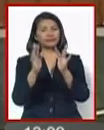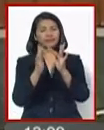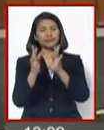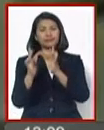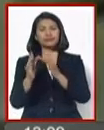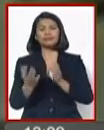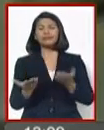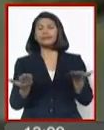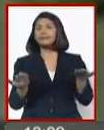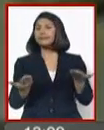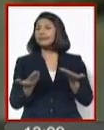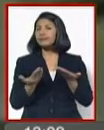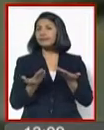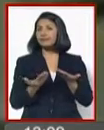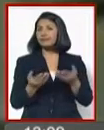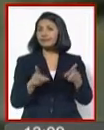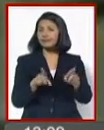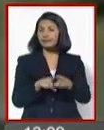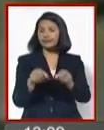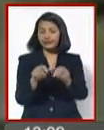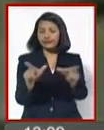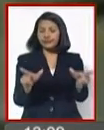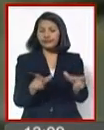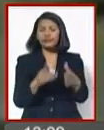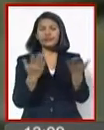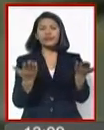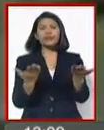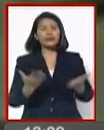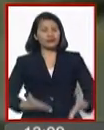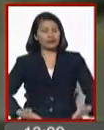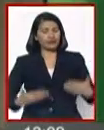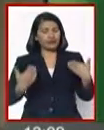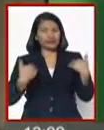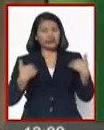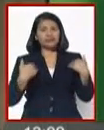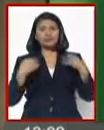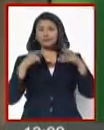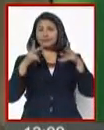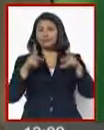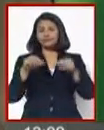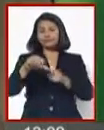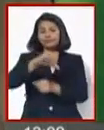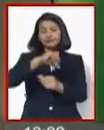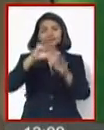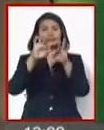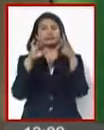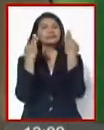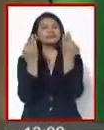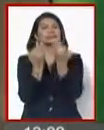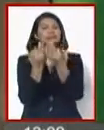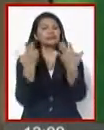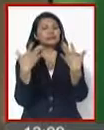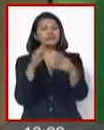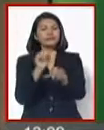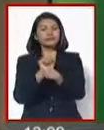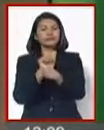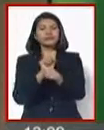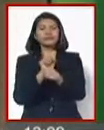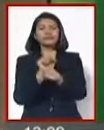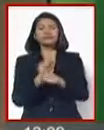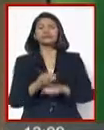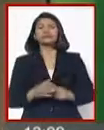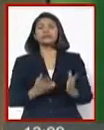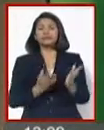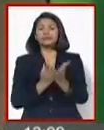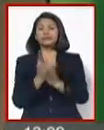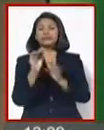contactos, tanto en el lugar donde reside el paciente como en el entorno familiar. Ese trabajo se está haciendo actualmente a